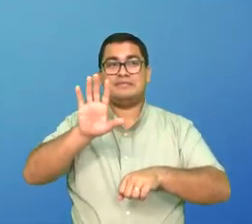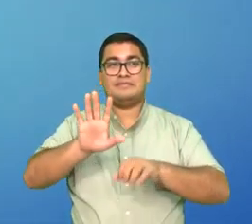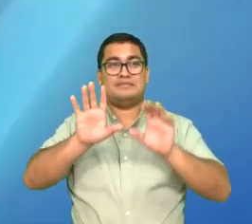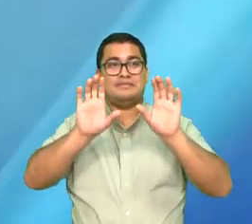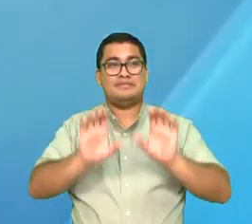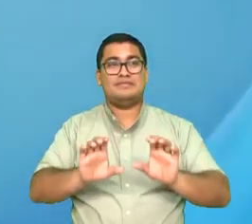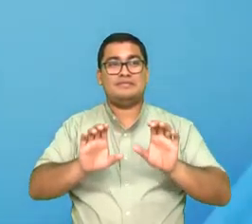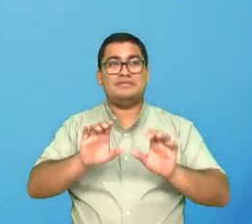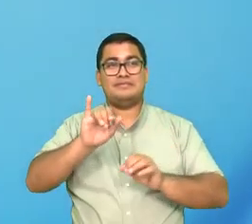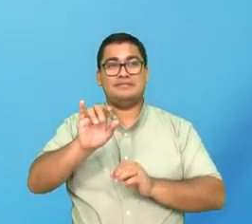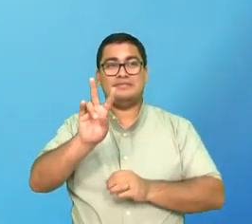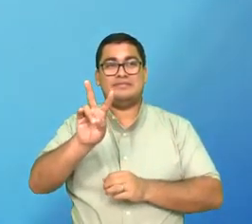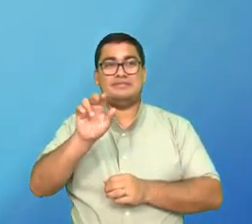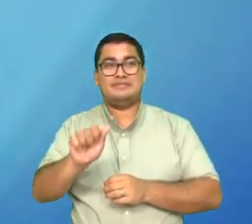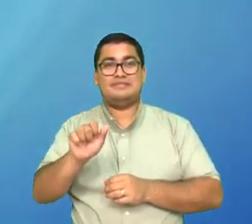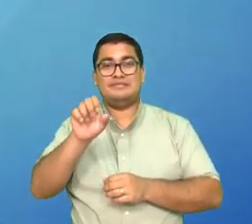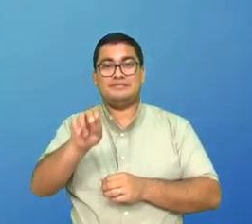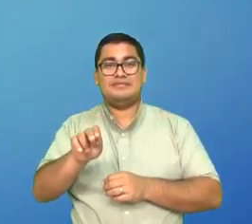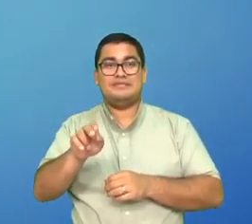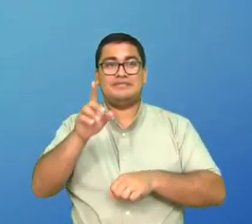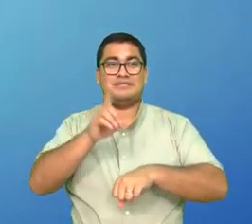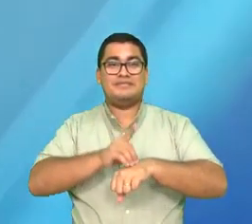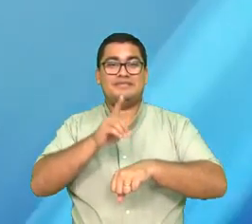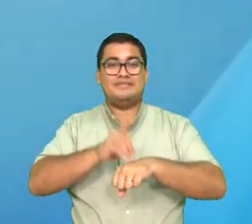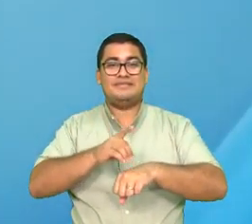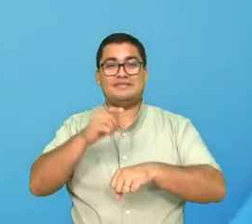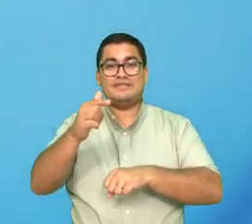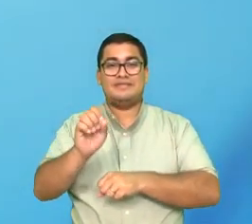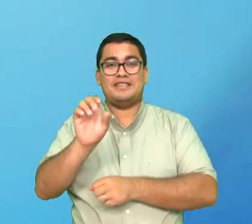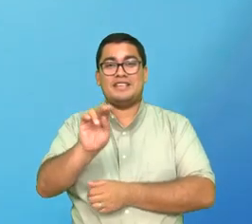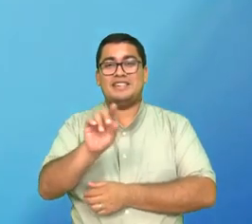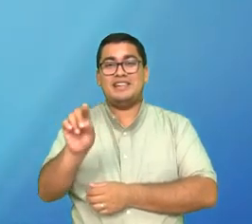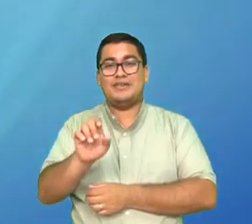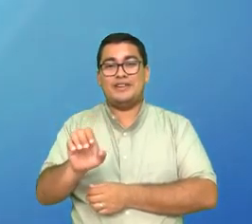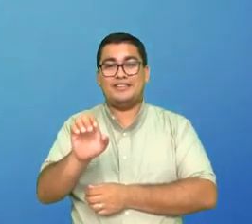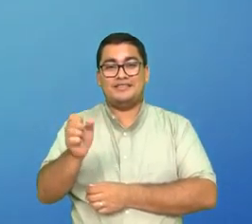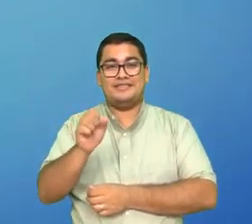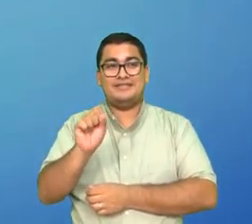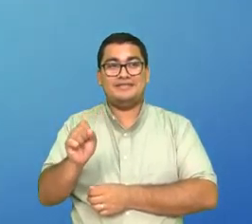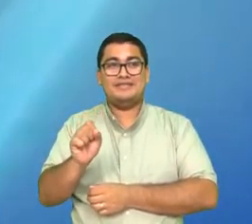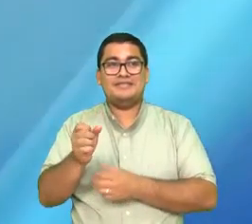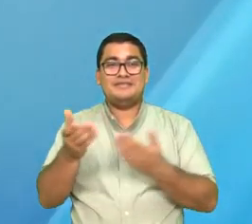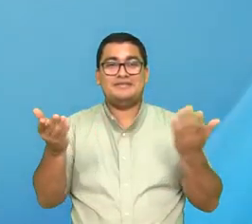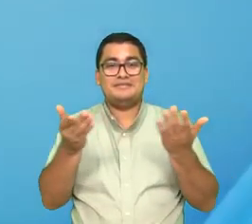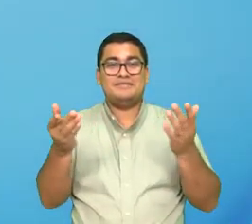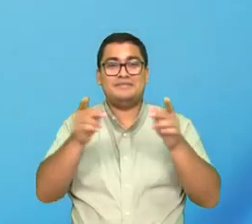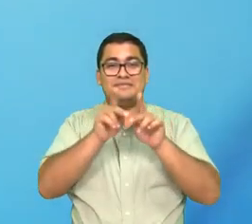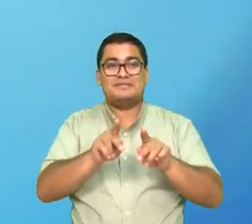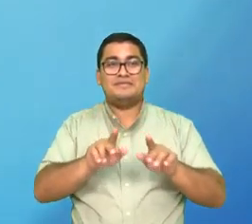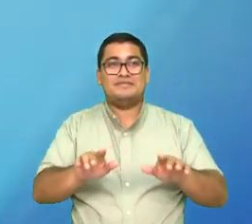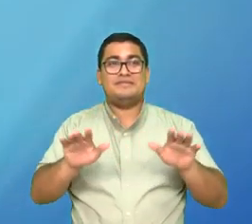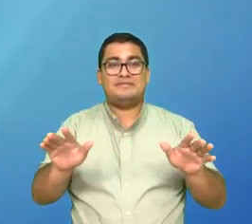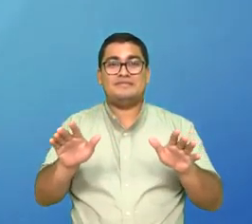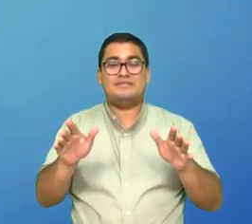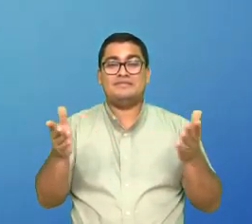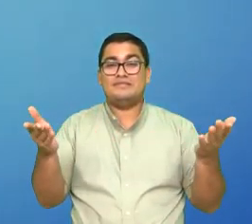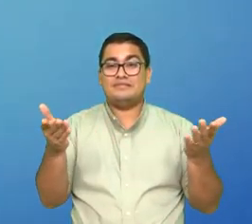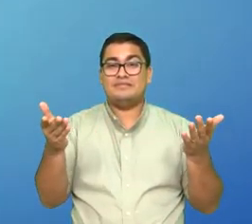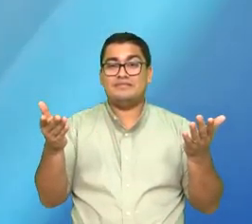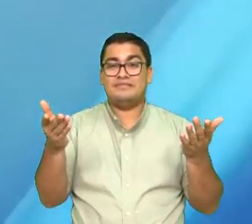compañero Iván, compañero doctor González, para ver cómo hacemos el plan completo